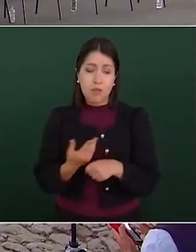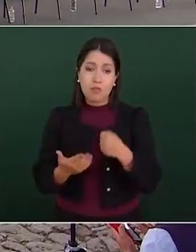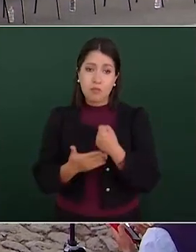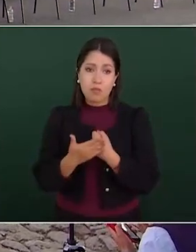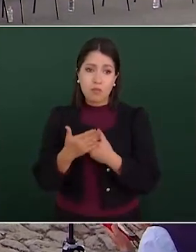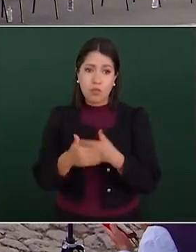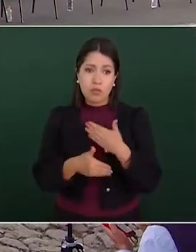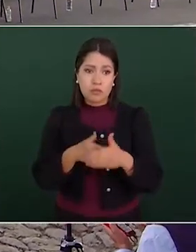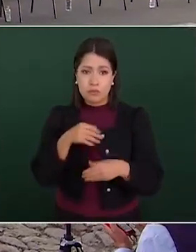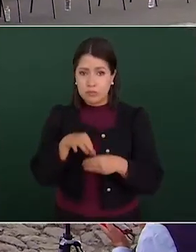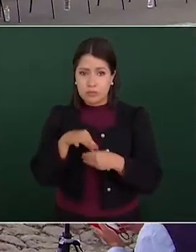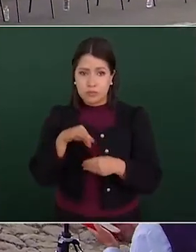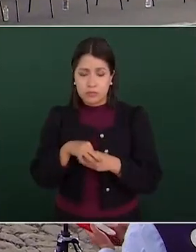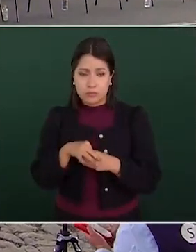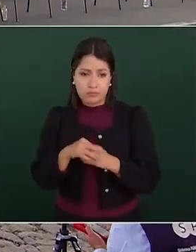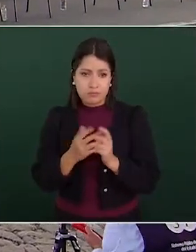que